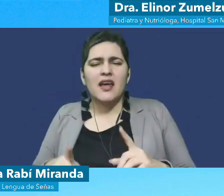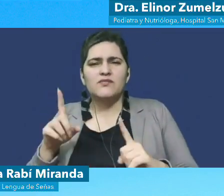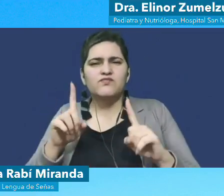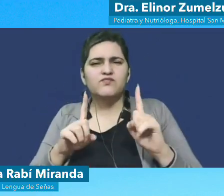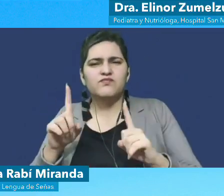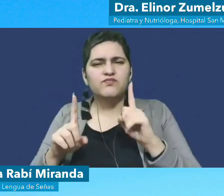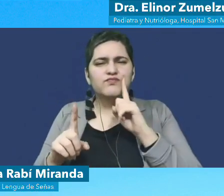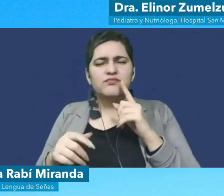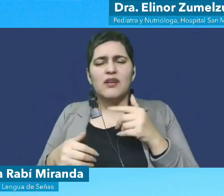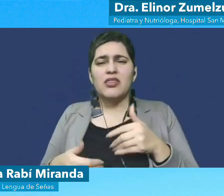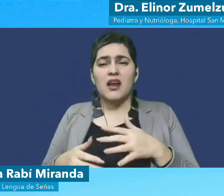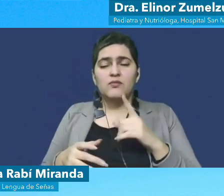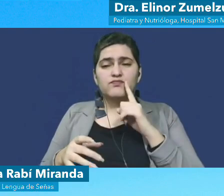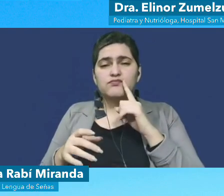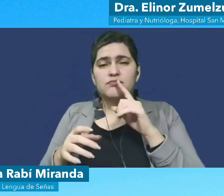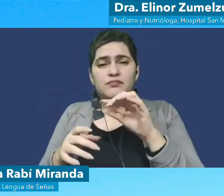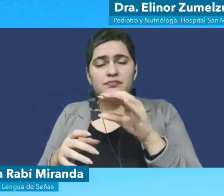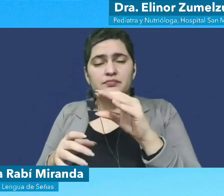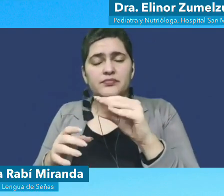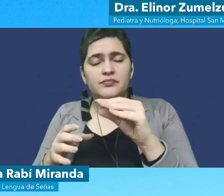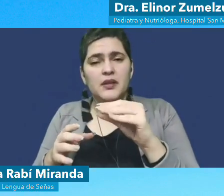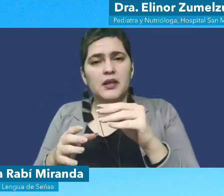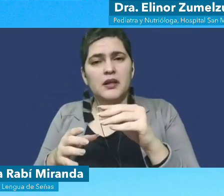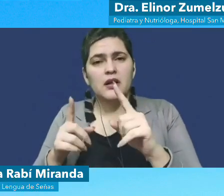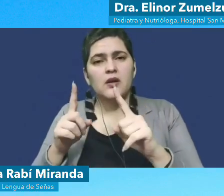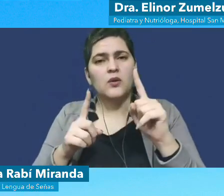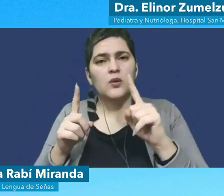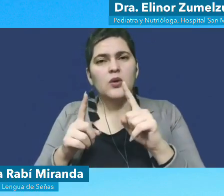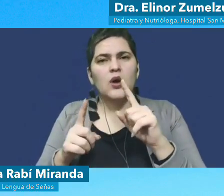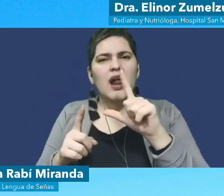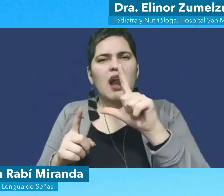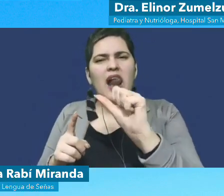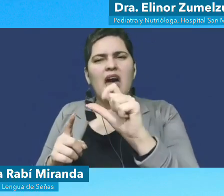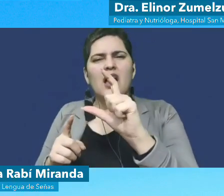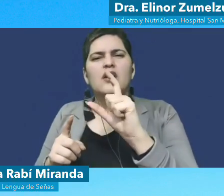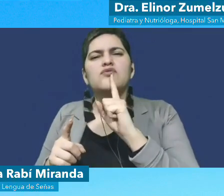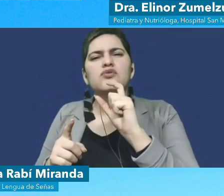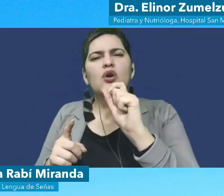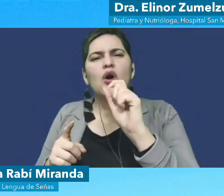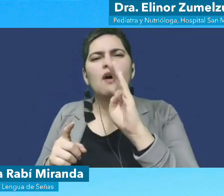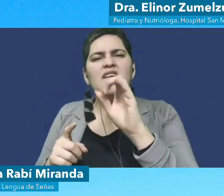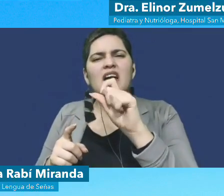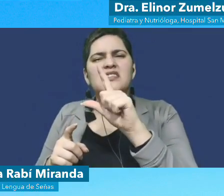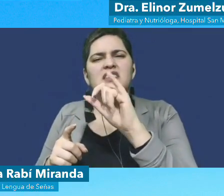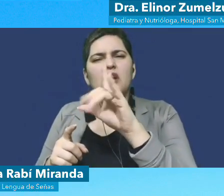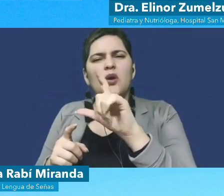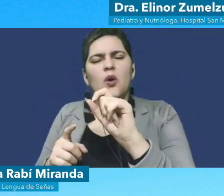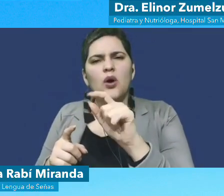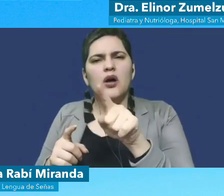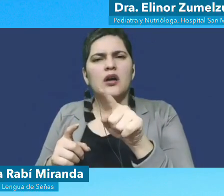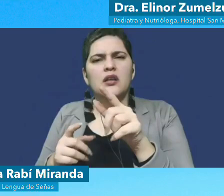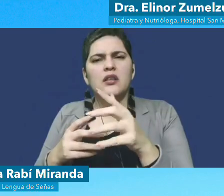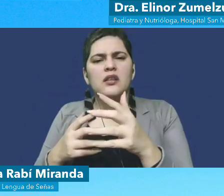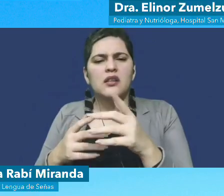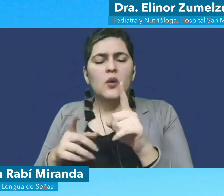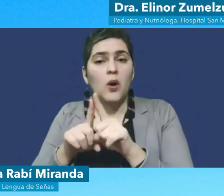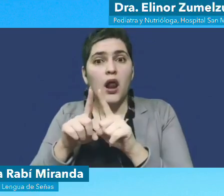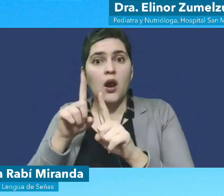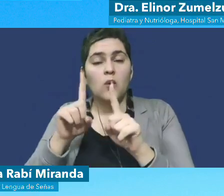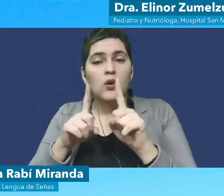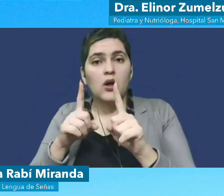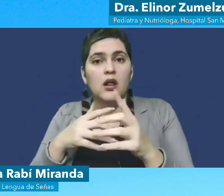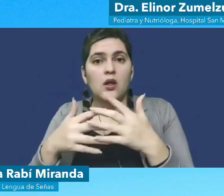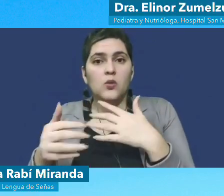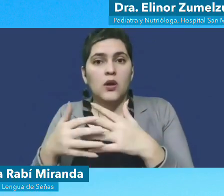estos que les agregan lactobacillus casei, rhamnosus, todas estas cosas que se usan también para síntomas digestivos en